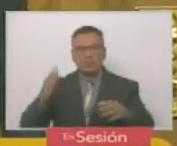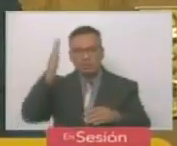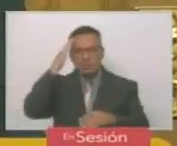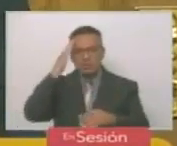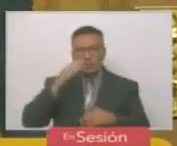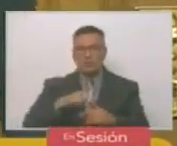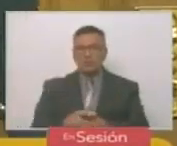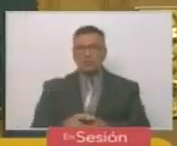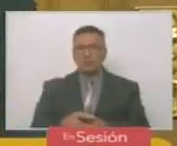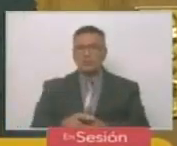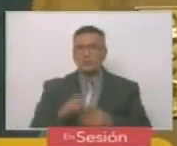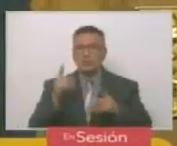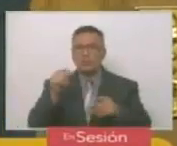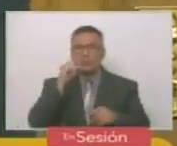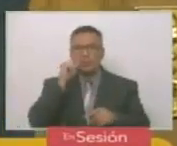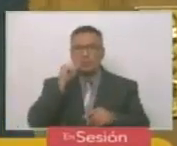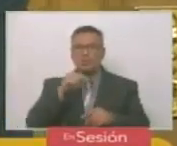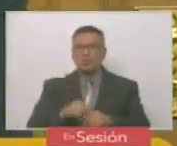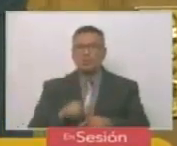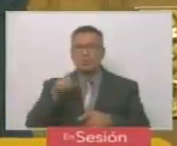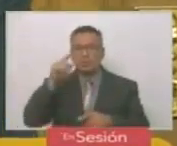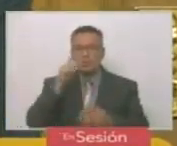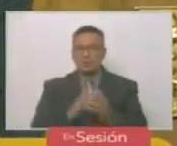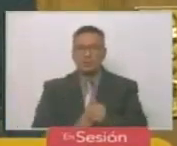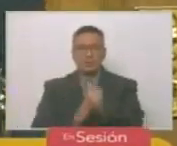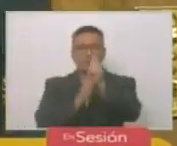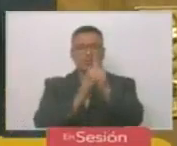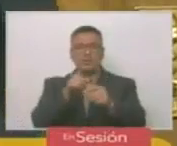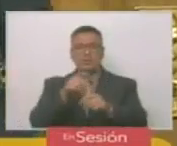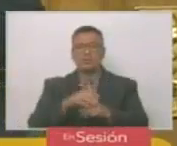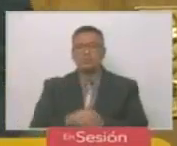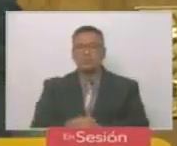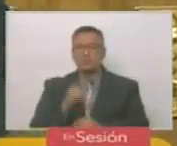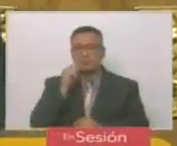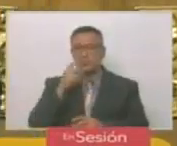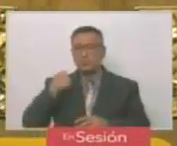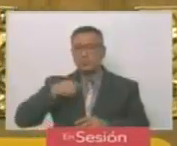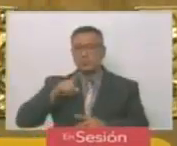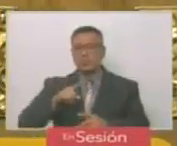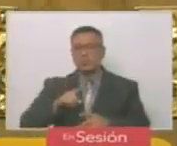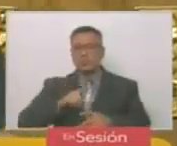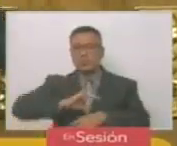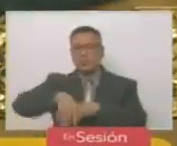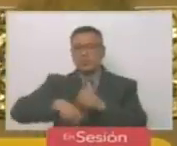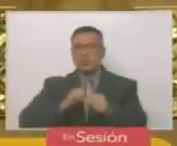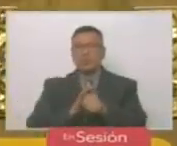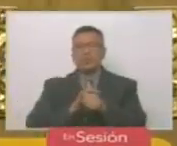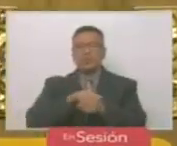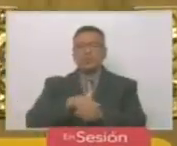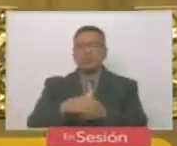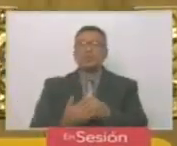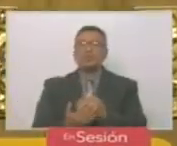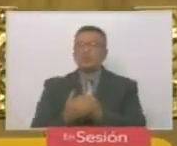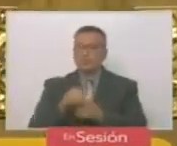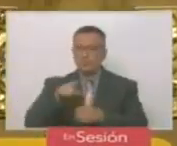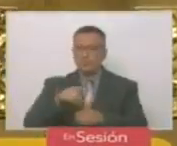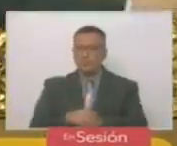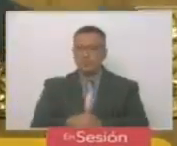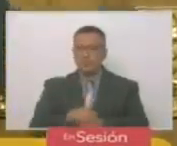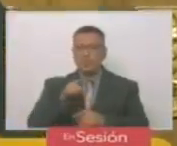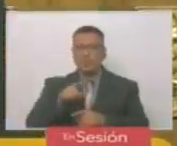reconocimiento a un hombre, a un liderazgo que ha tenido el doctor Jorge Rodríguez Gómez, con